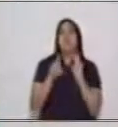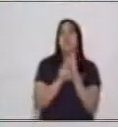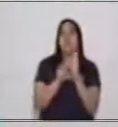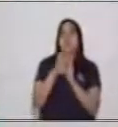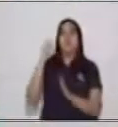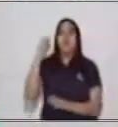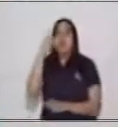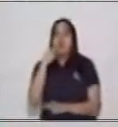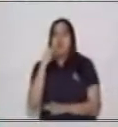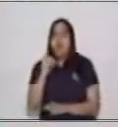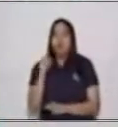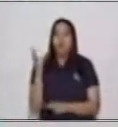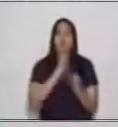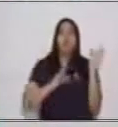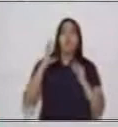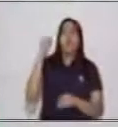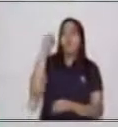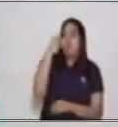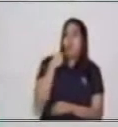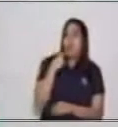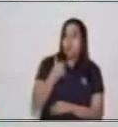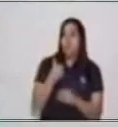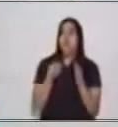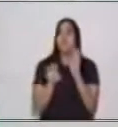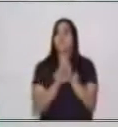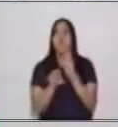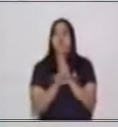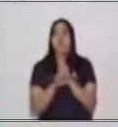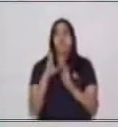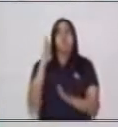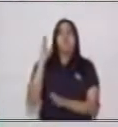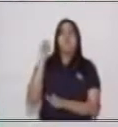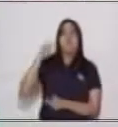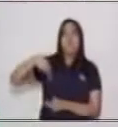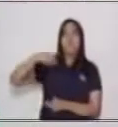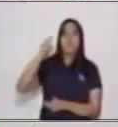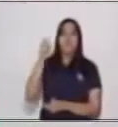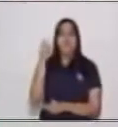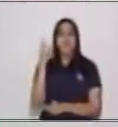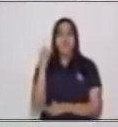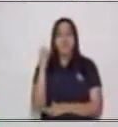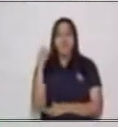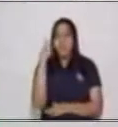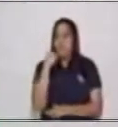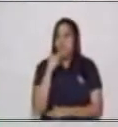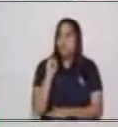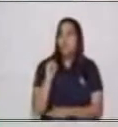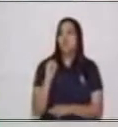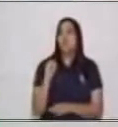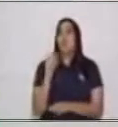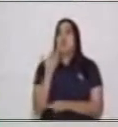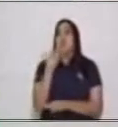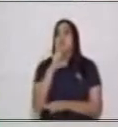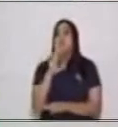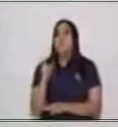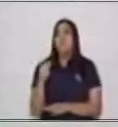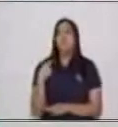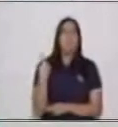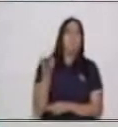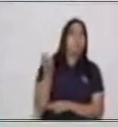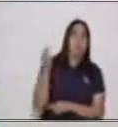bien con la terminación osa. Por ejemplo, bondadoso, sabrosa, perezoso,